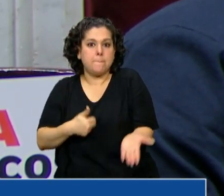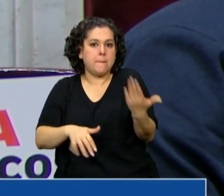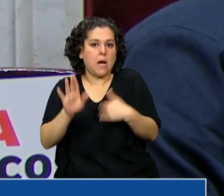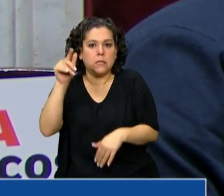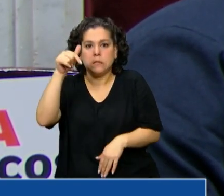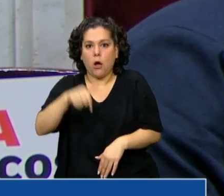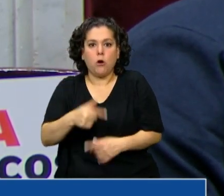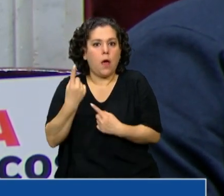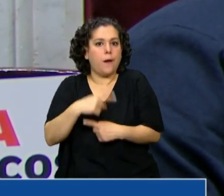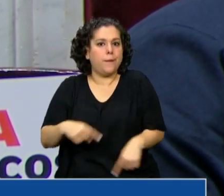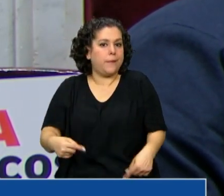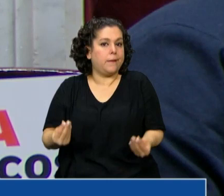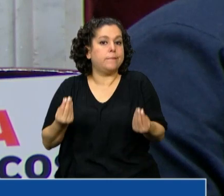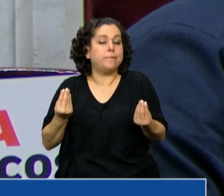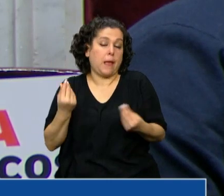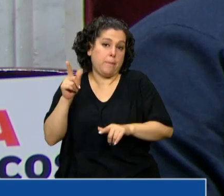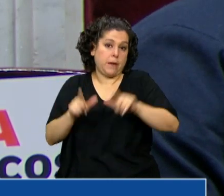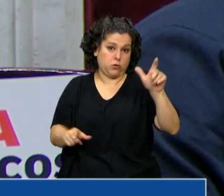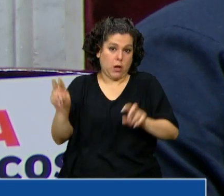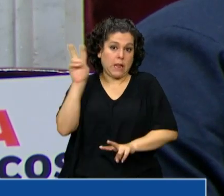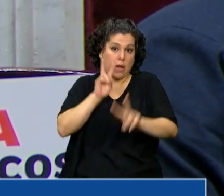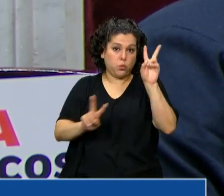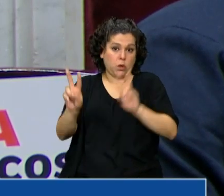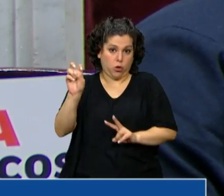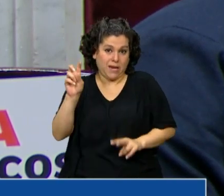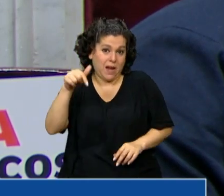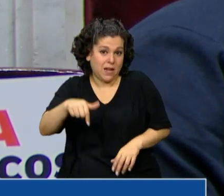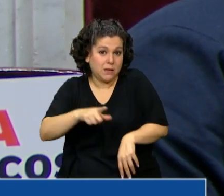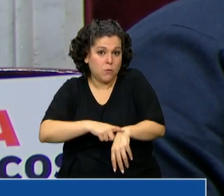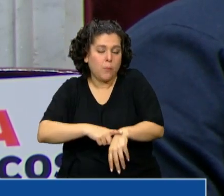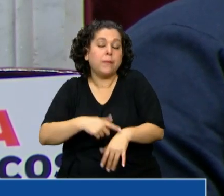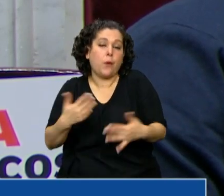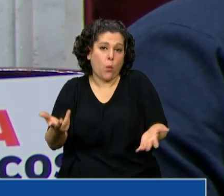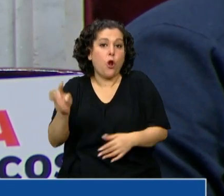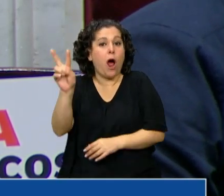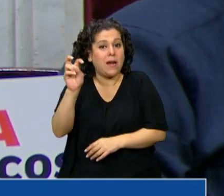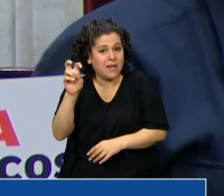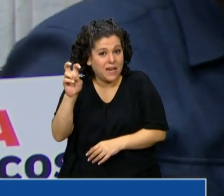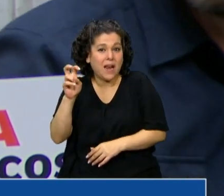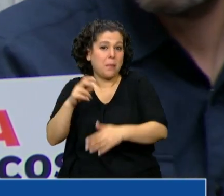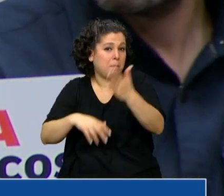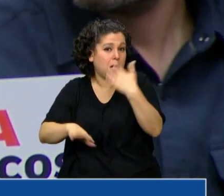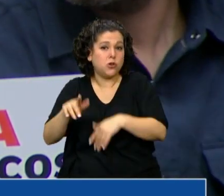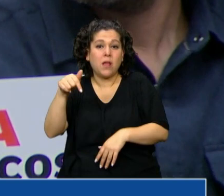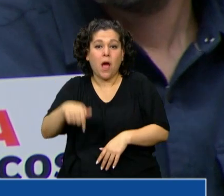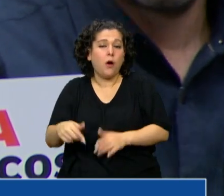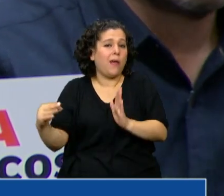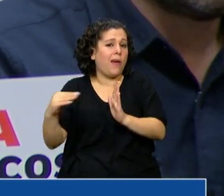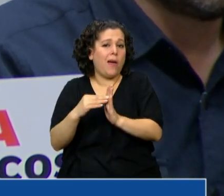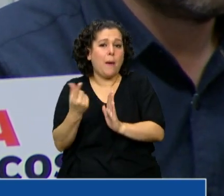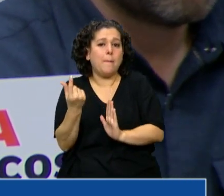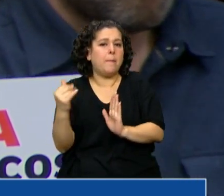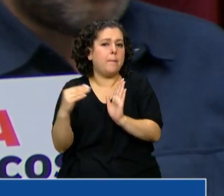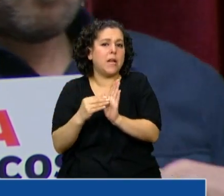cualquiera que esté buscando un alquiler en estos tiempos, de que incluso los alquileres se ofrecen en dólares y no estamos hablando